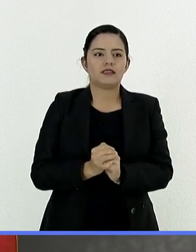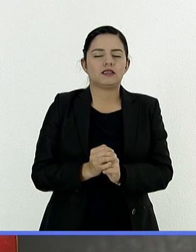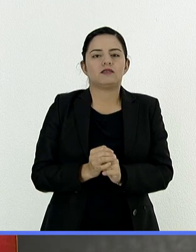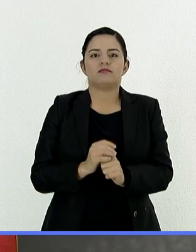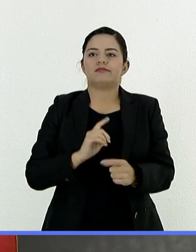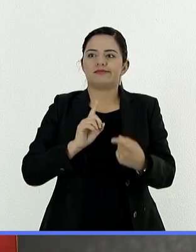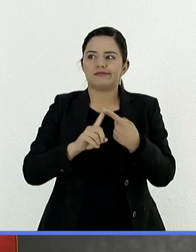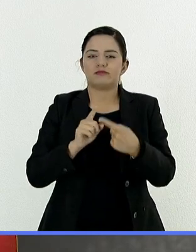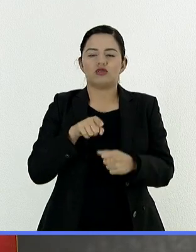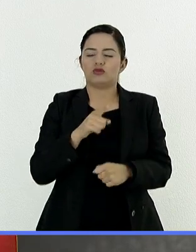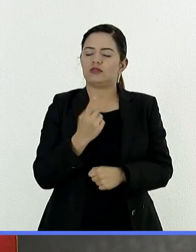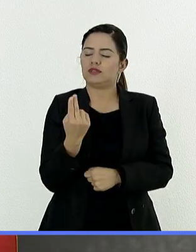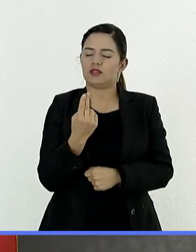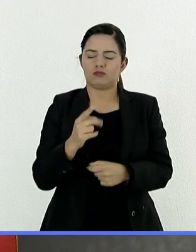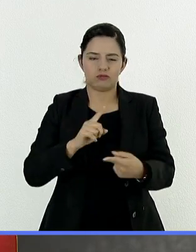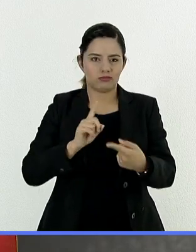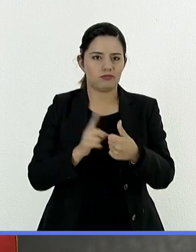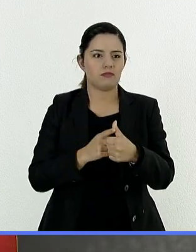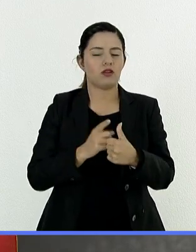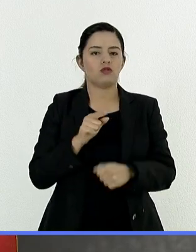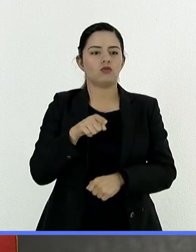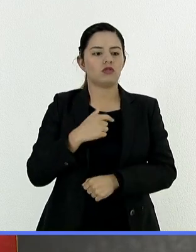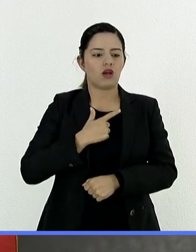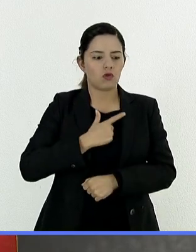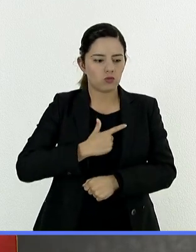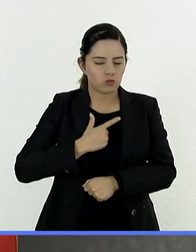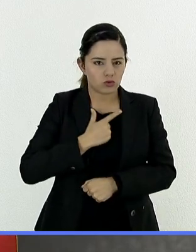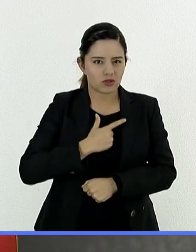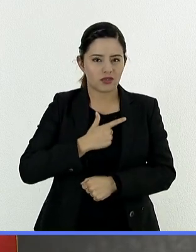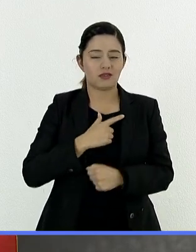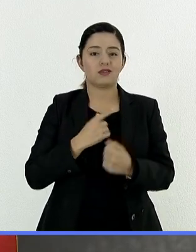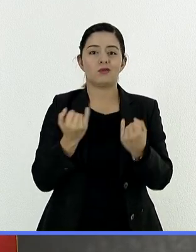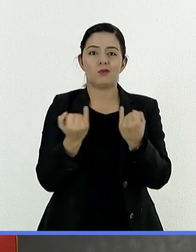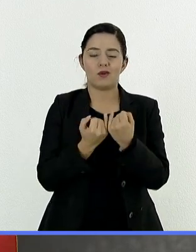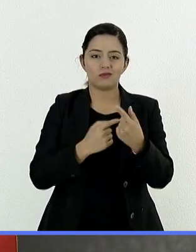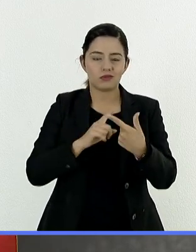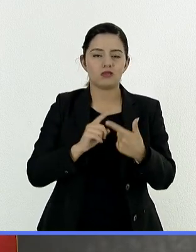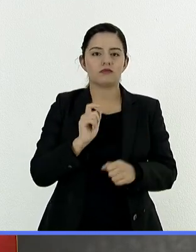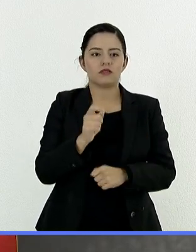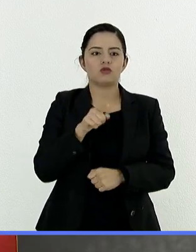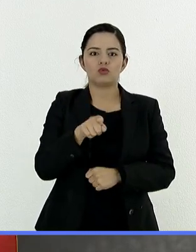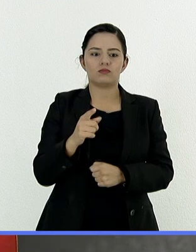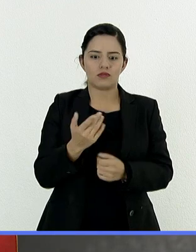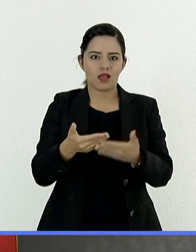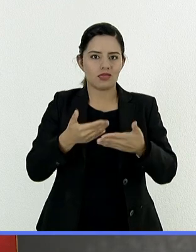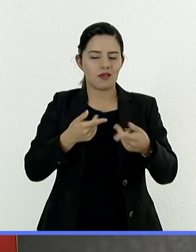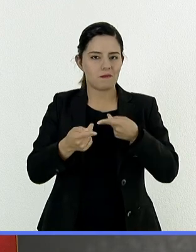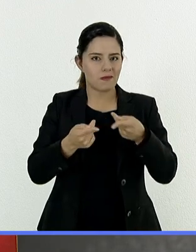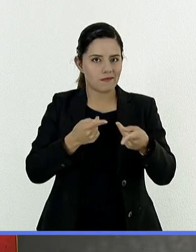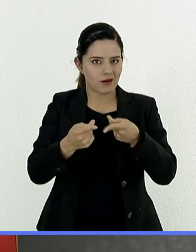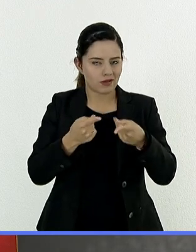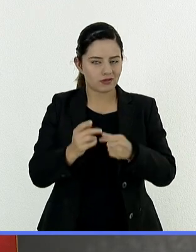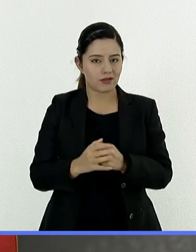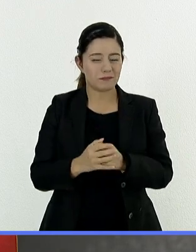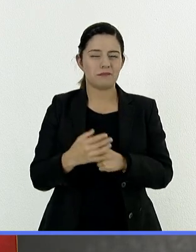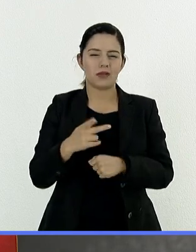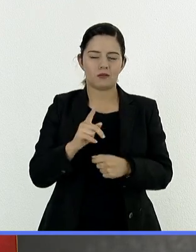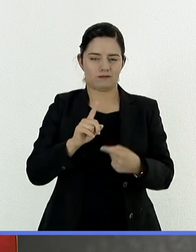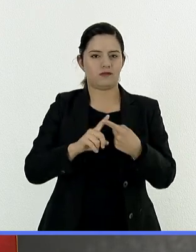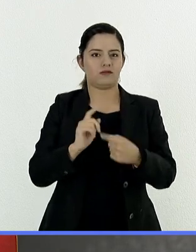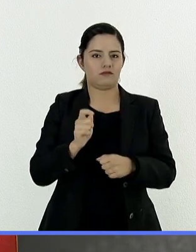Por una parte gustarte mucho y por la otra Debes tener toda la preparación pero una de las preparaciones más importantes es precisamente